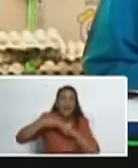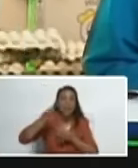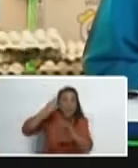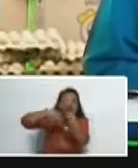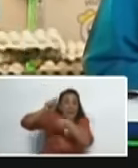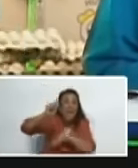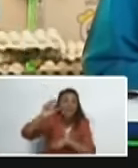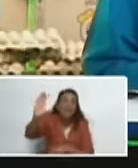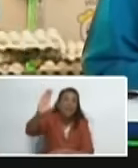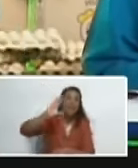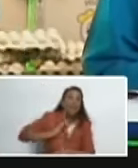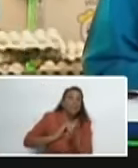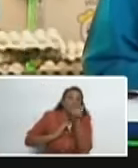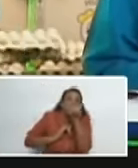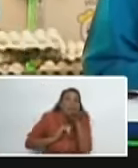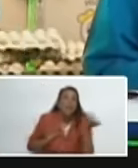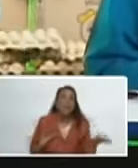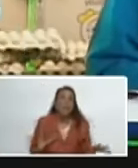exportas, ¿qué obtiene?